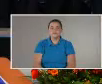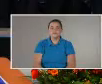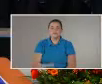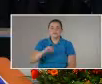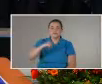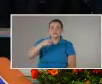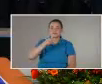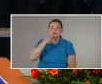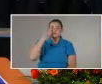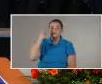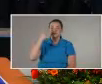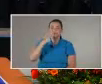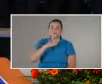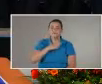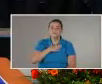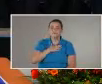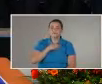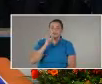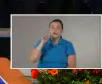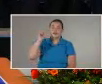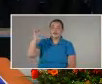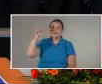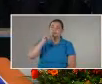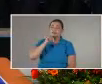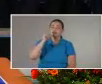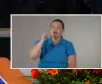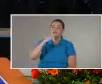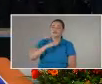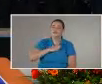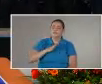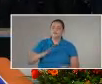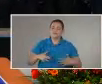Jehová Dios mío, Salmo 30, a ti clamé y me sanaste.